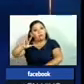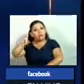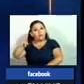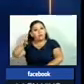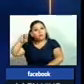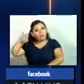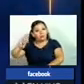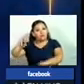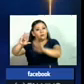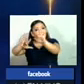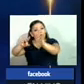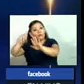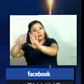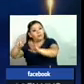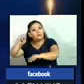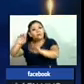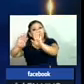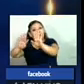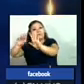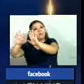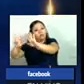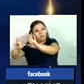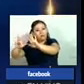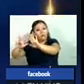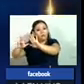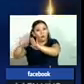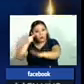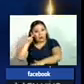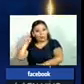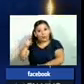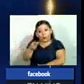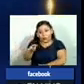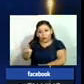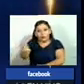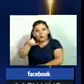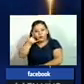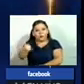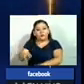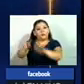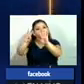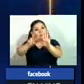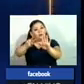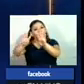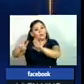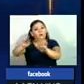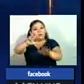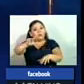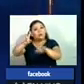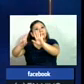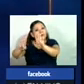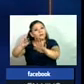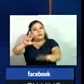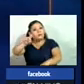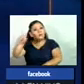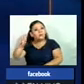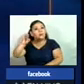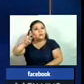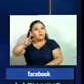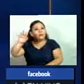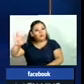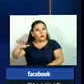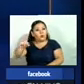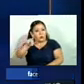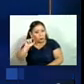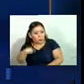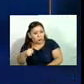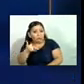-8698 están viendo en pantalla y el 7926-3125 para